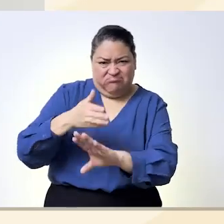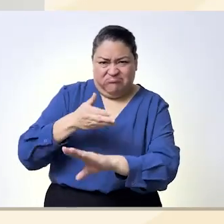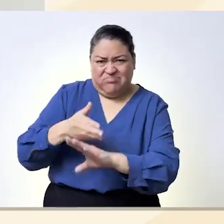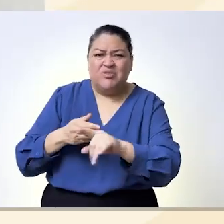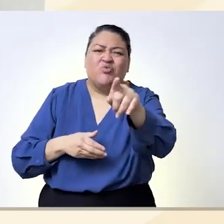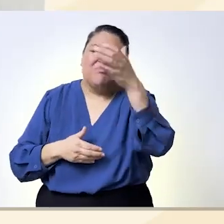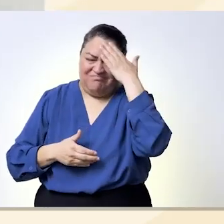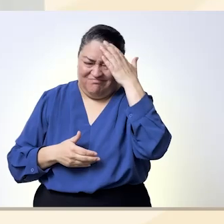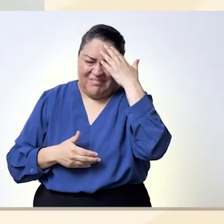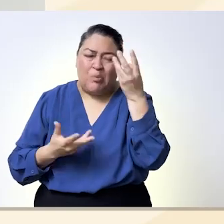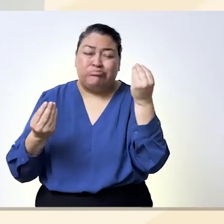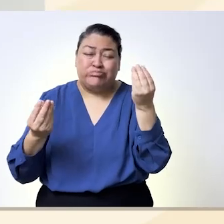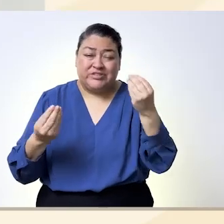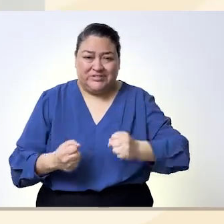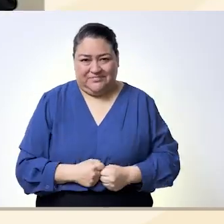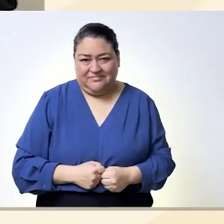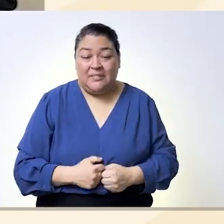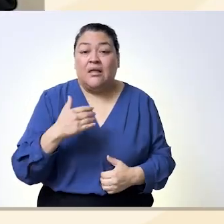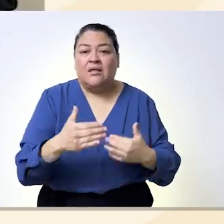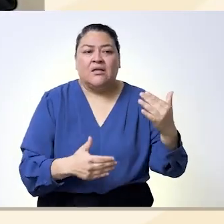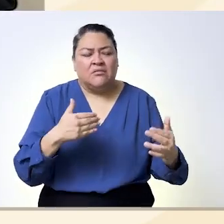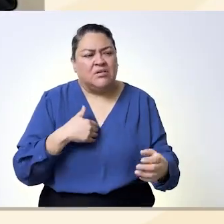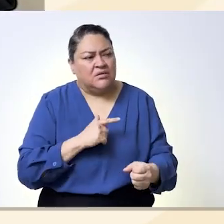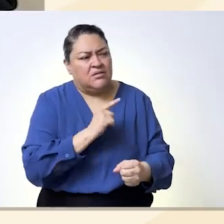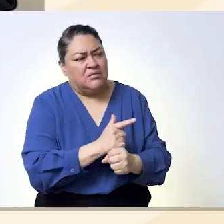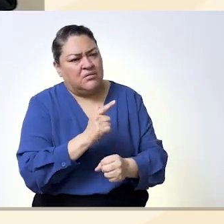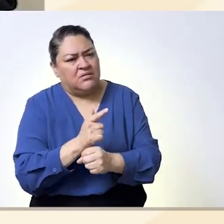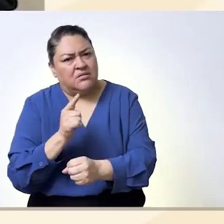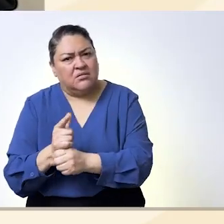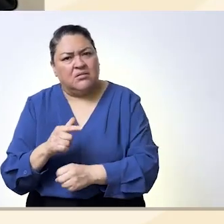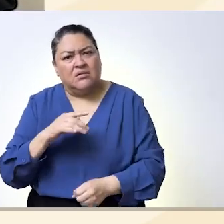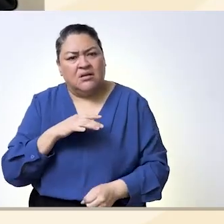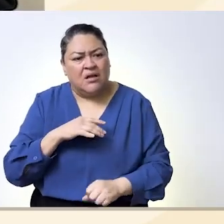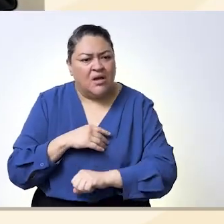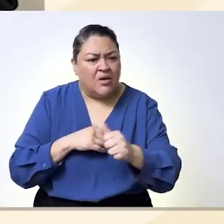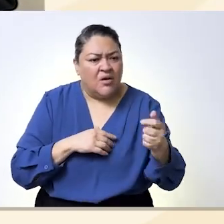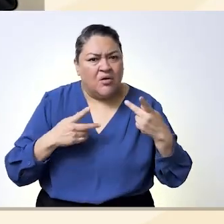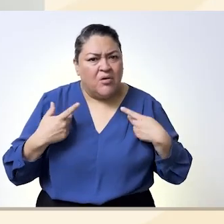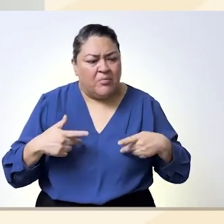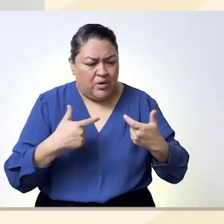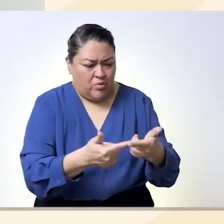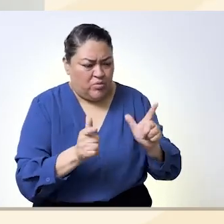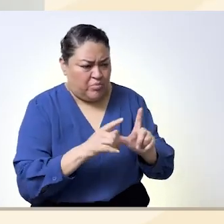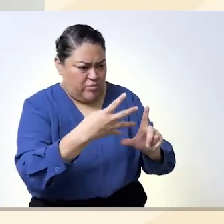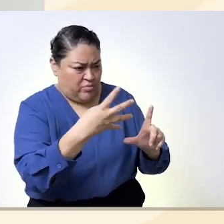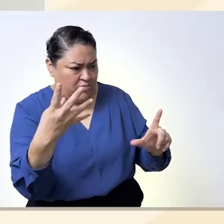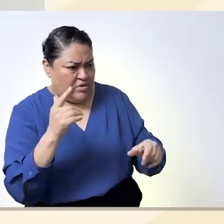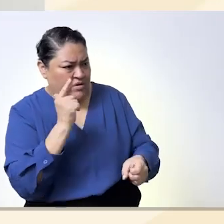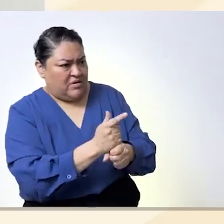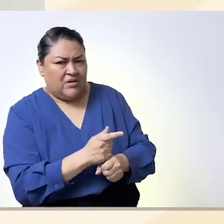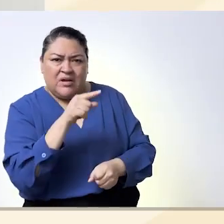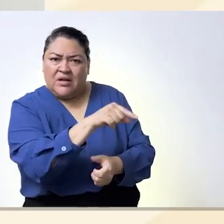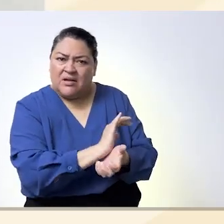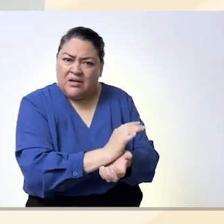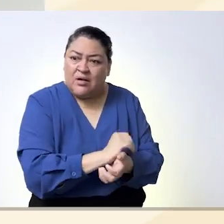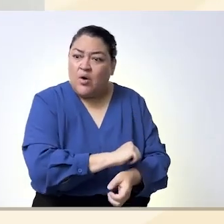empezamos a detectar muy frecuentemente aquellas en contra de las personas sexodivergentes. Aparecieron aquellas en contra de las personas migrantes con las